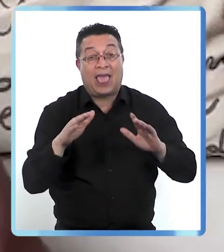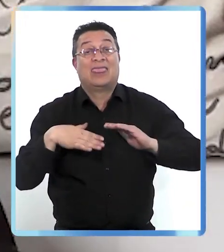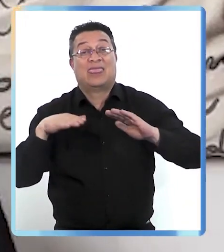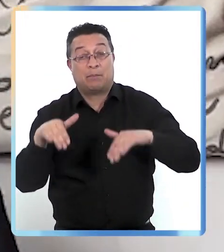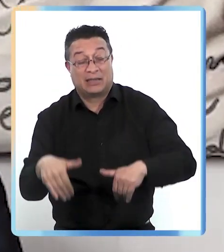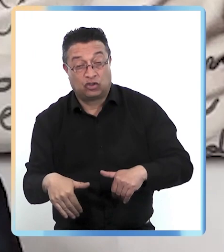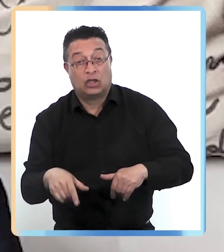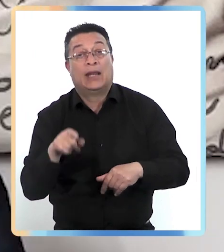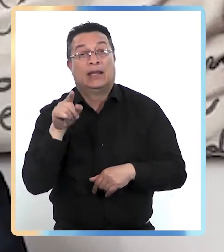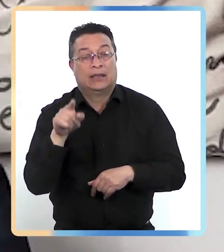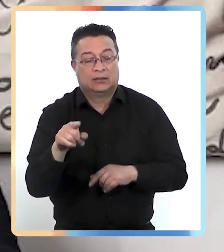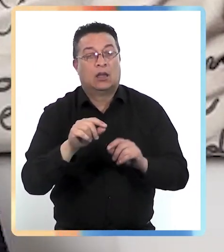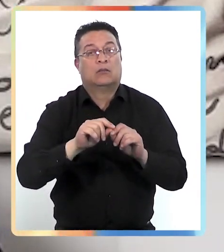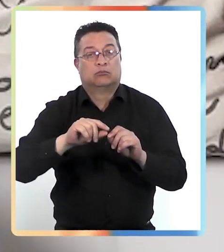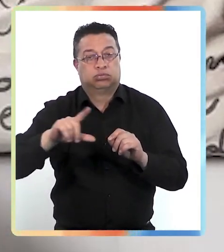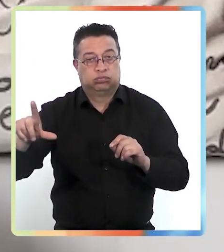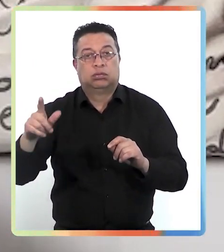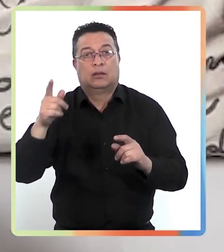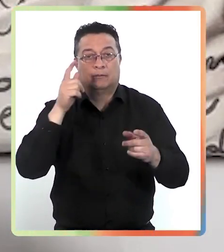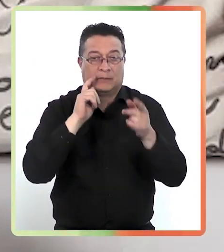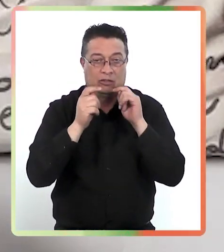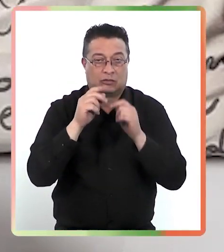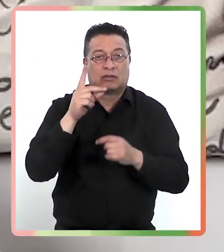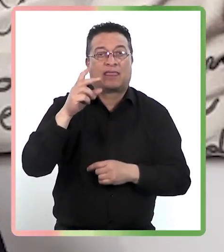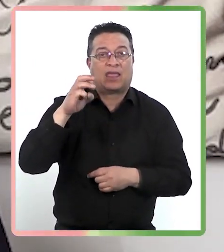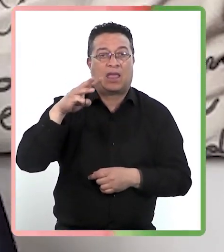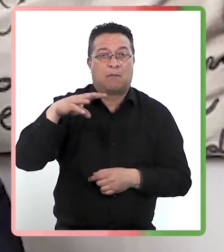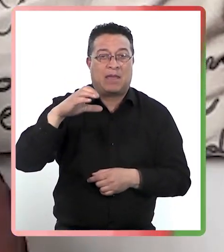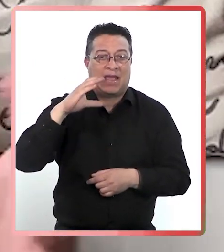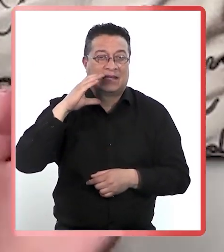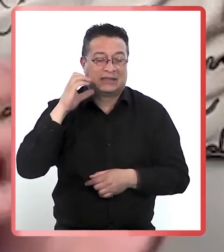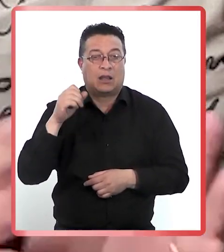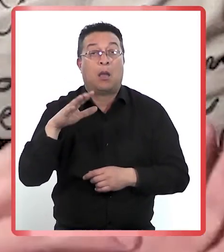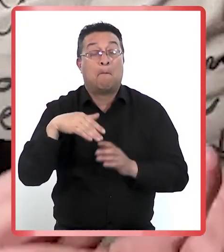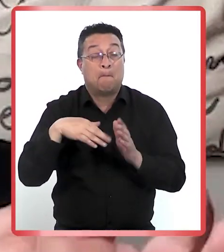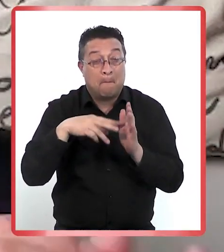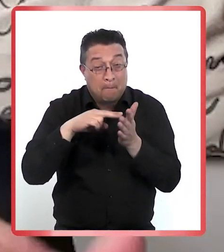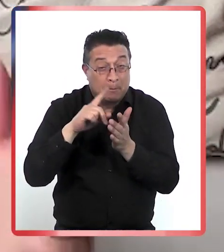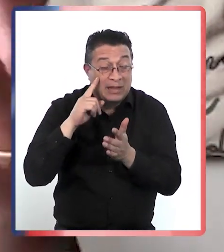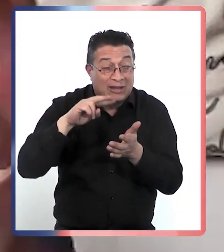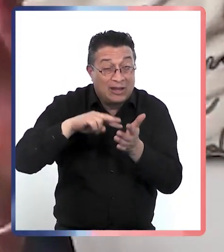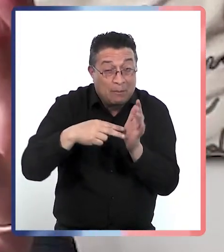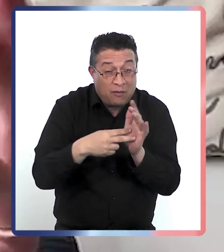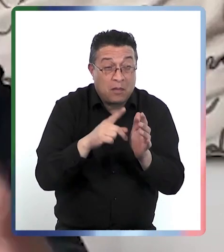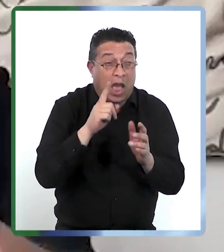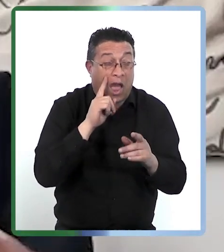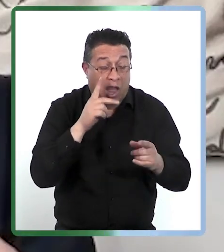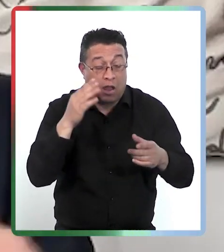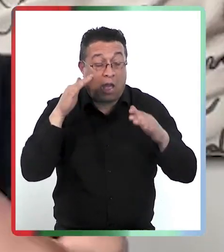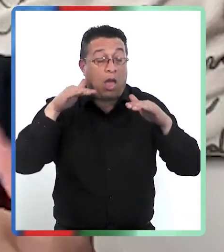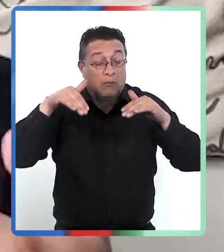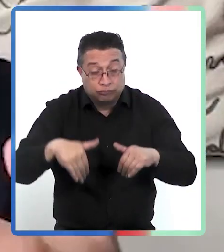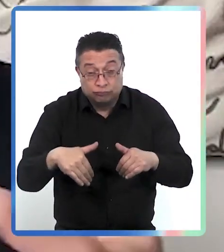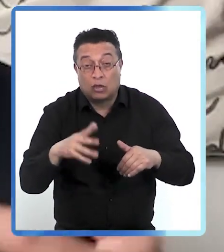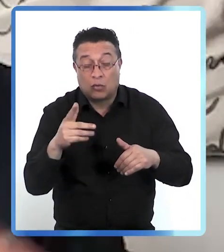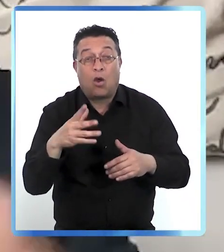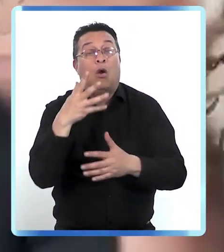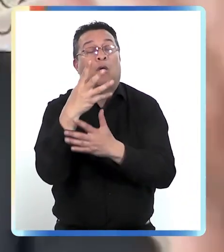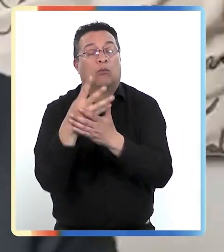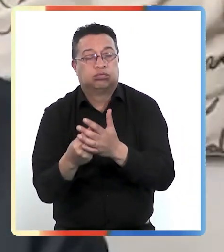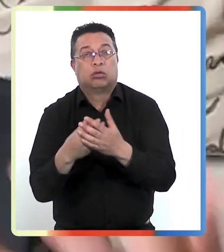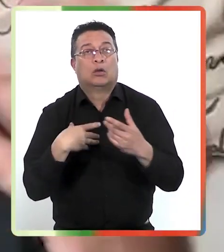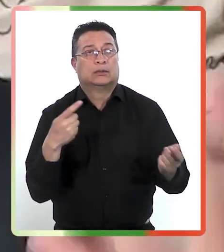tuvieron depresión, son los que aumentan el riesgo de demencia, mientras que los que tuvieron trauma, pero que no tuviesen depresión, ya que uno puede decir,